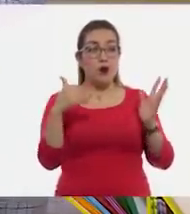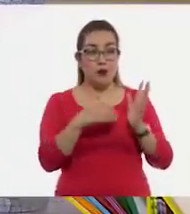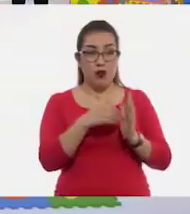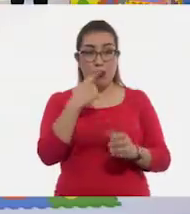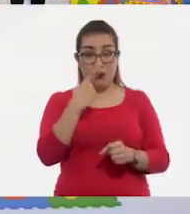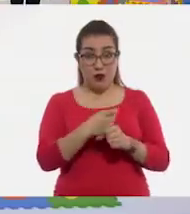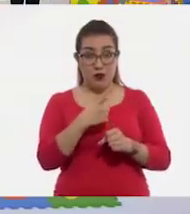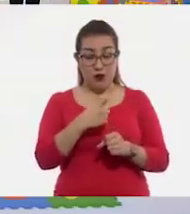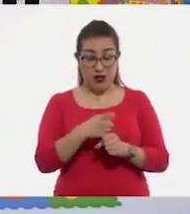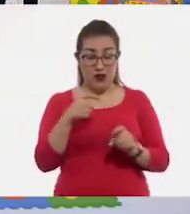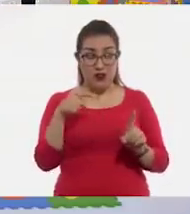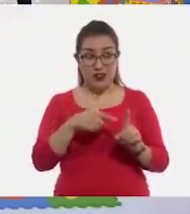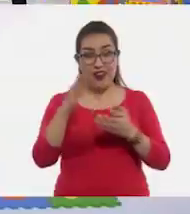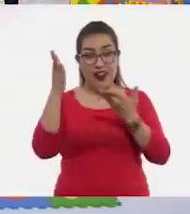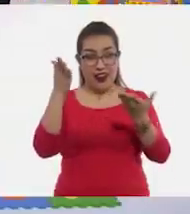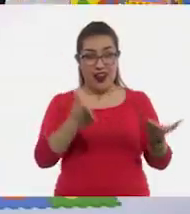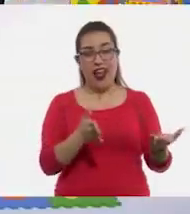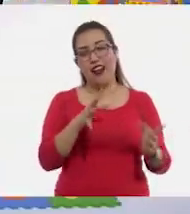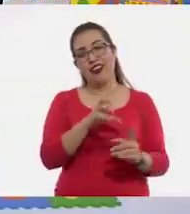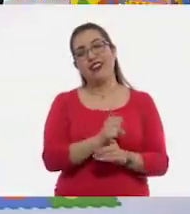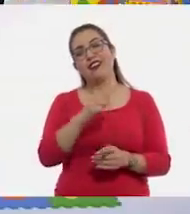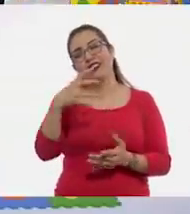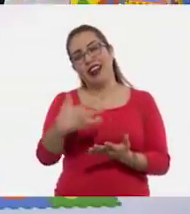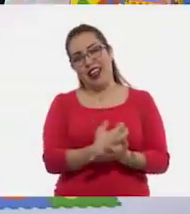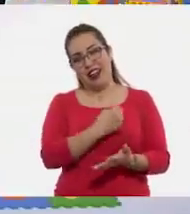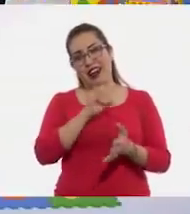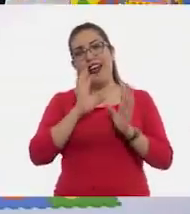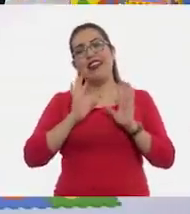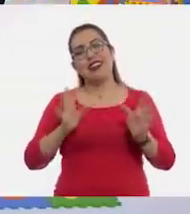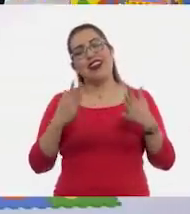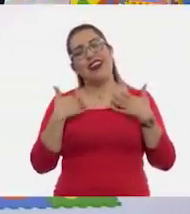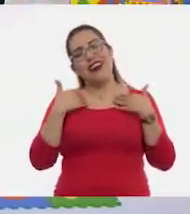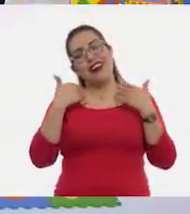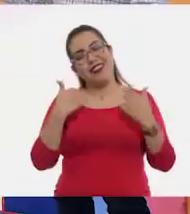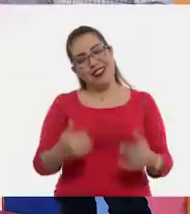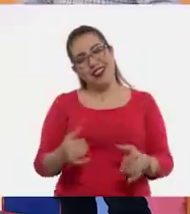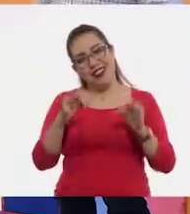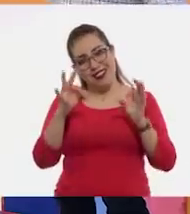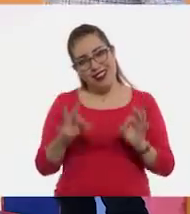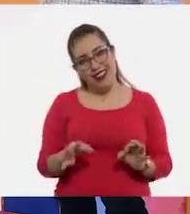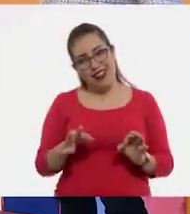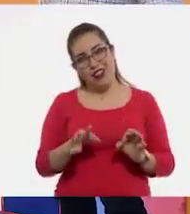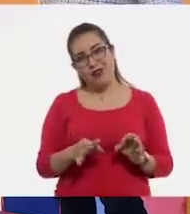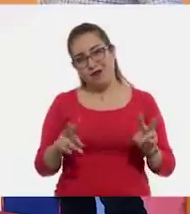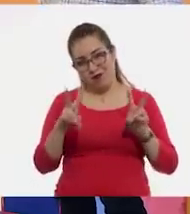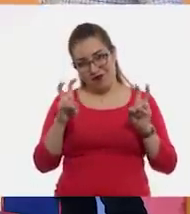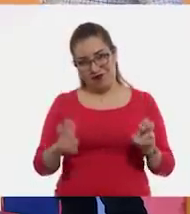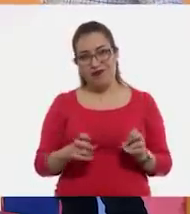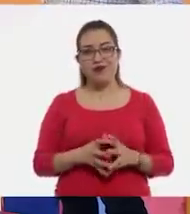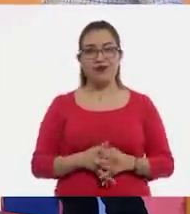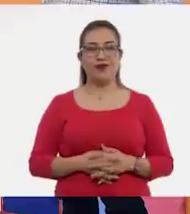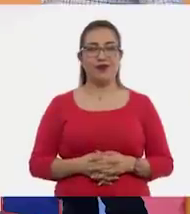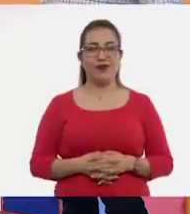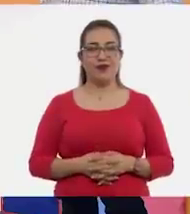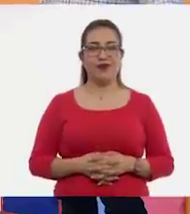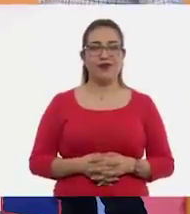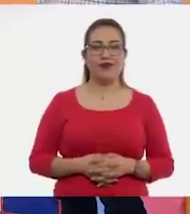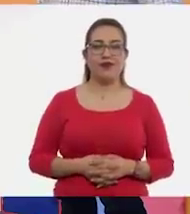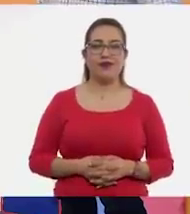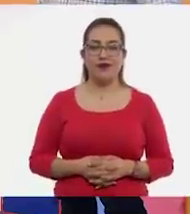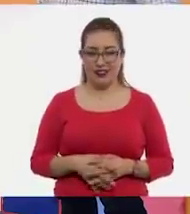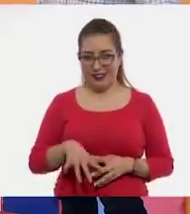¡Ah! Ahora entiendo entonces perfectamente bien de qué se trataba el título de hoy. Así es, estamos